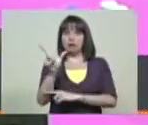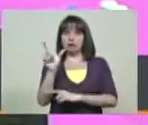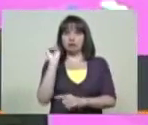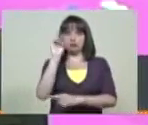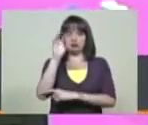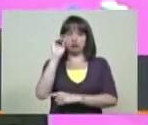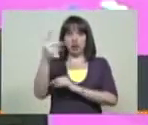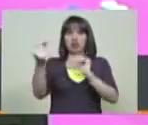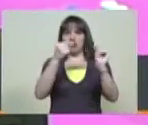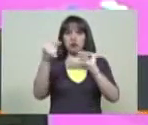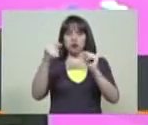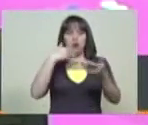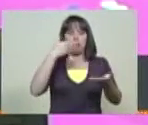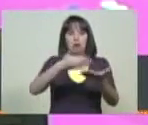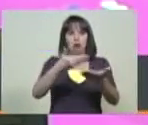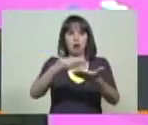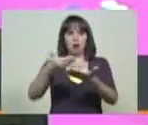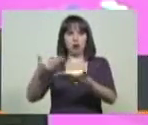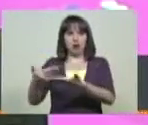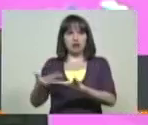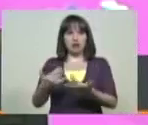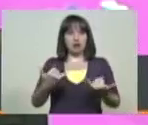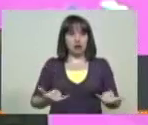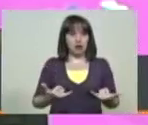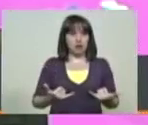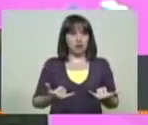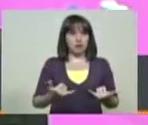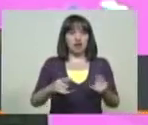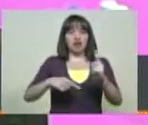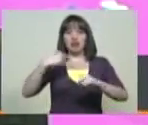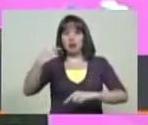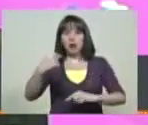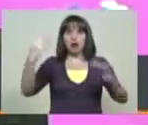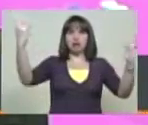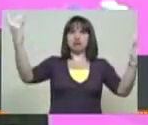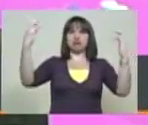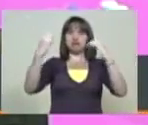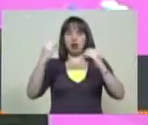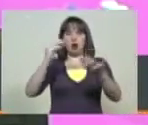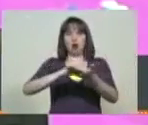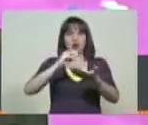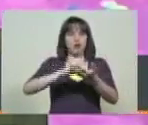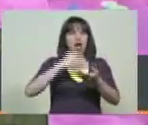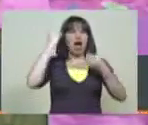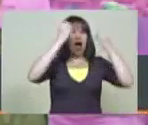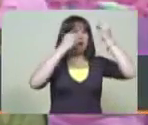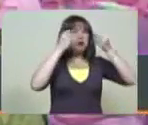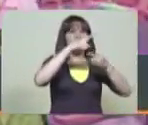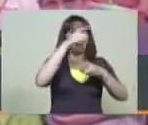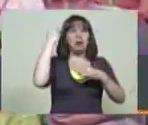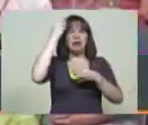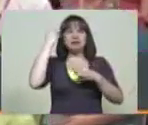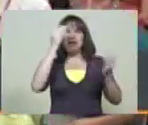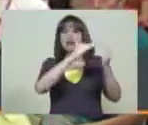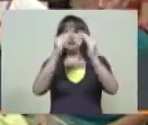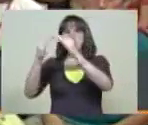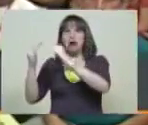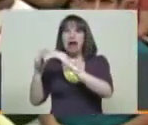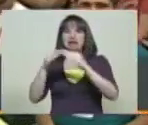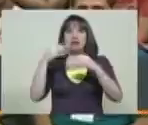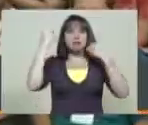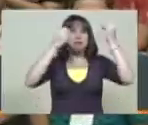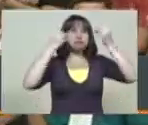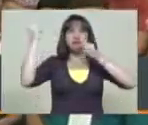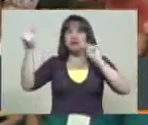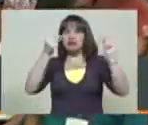atraernos de allá para acá toda la riqueza de la opinión de nuestra gente que está en su casa está en